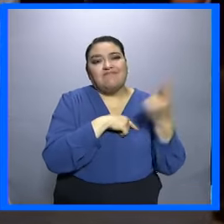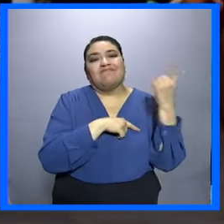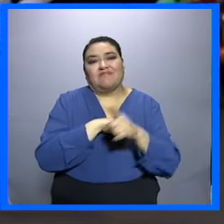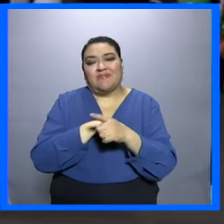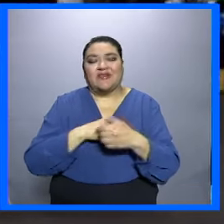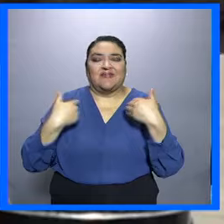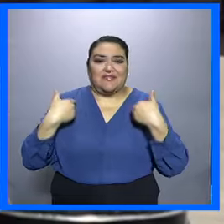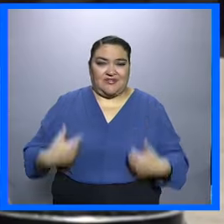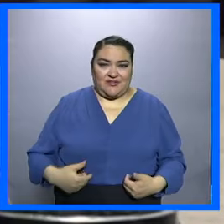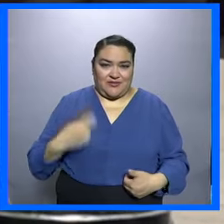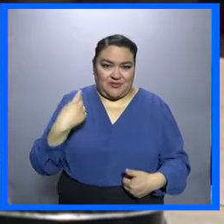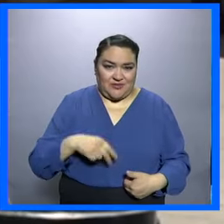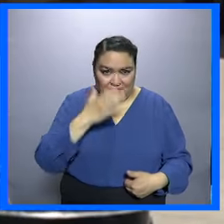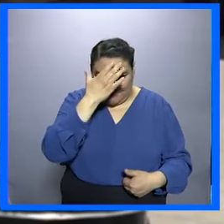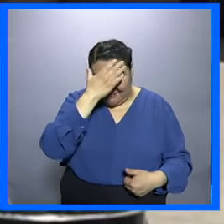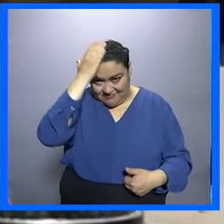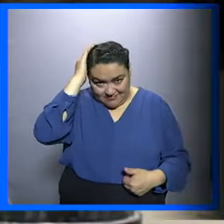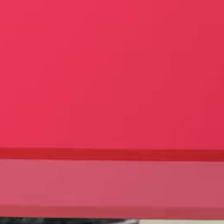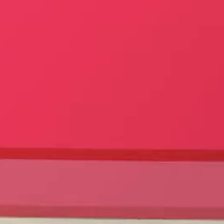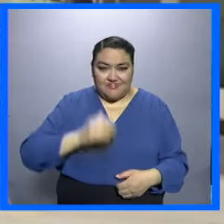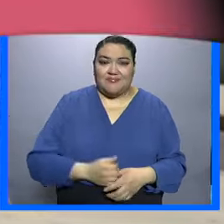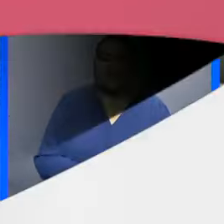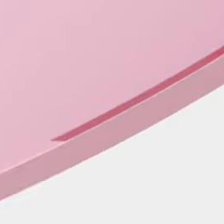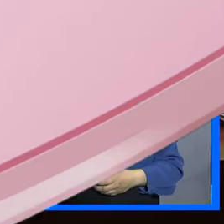Plural TV, Mario López Peña.